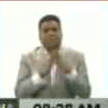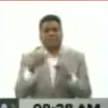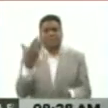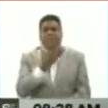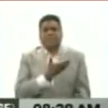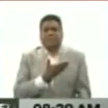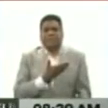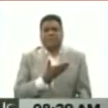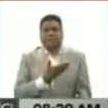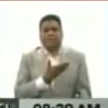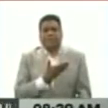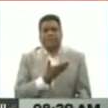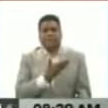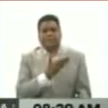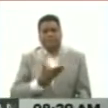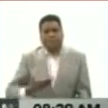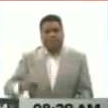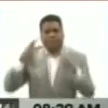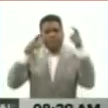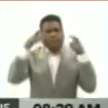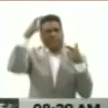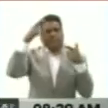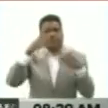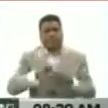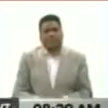loco, él...